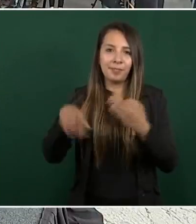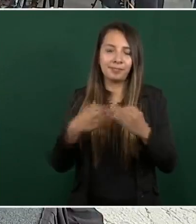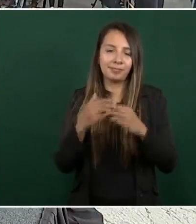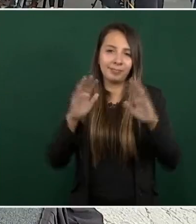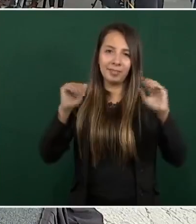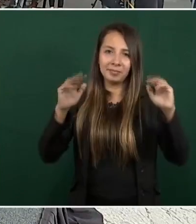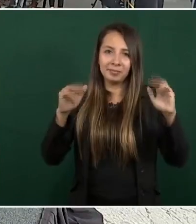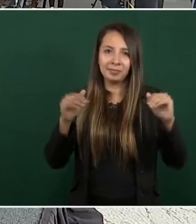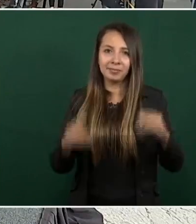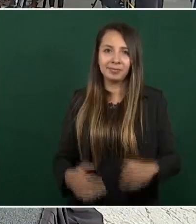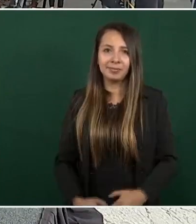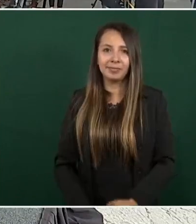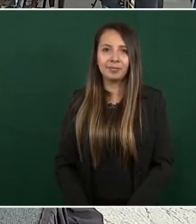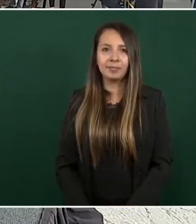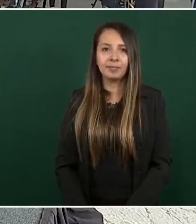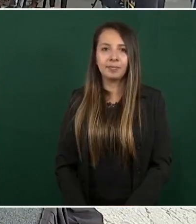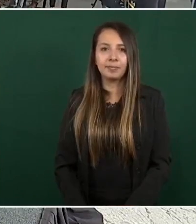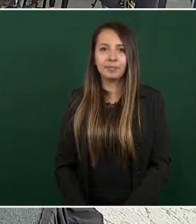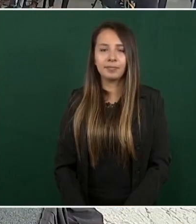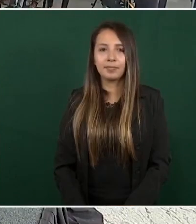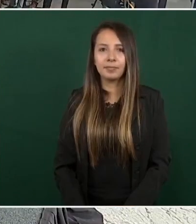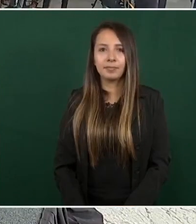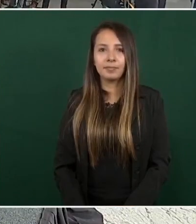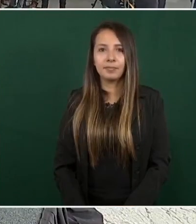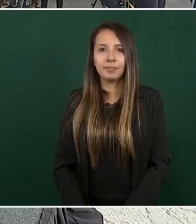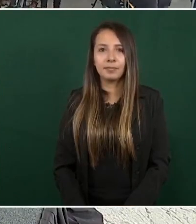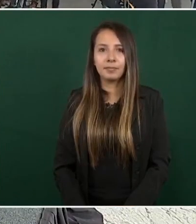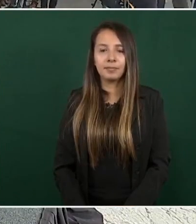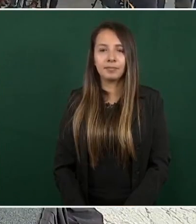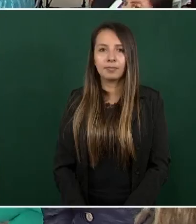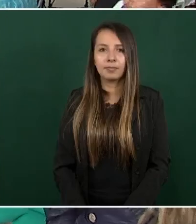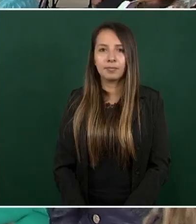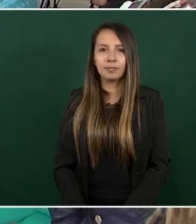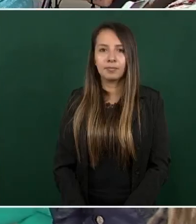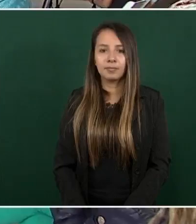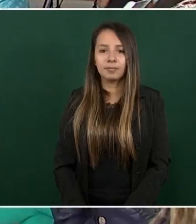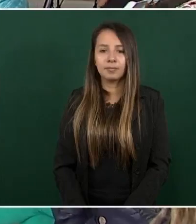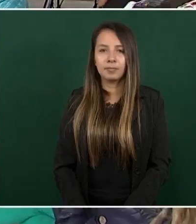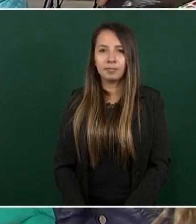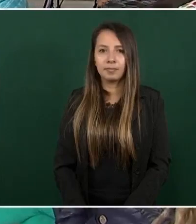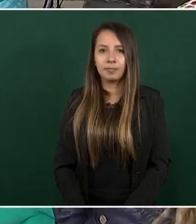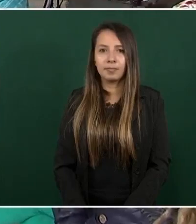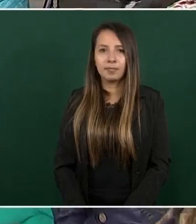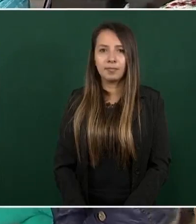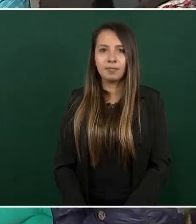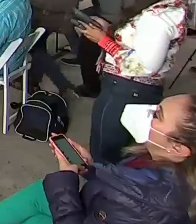¿A dónde va a ser el desayuno?